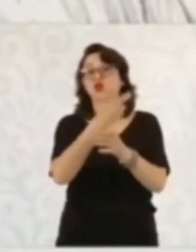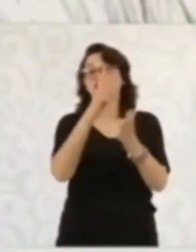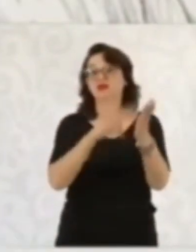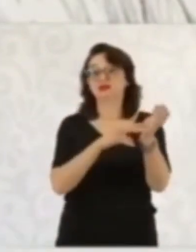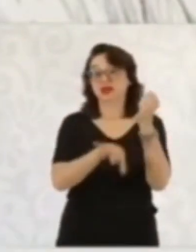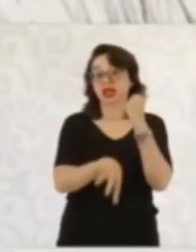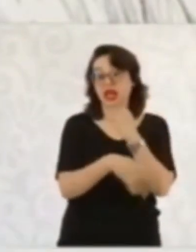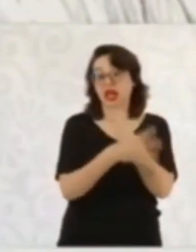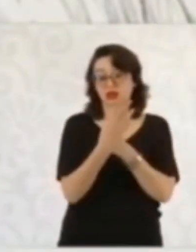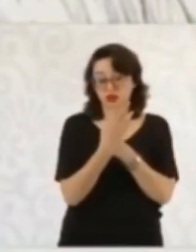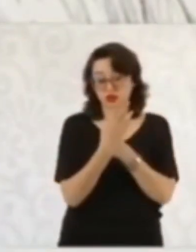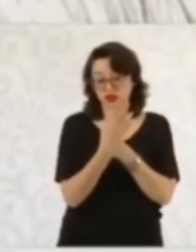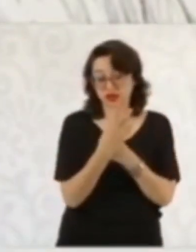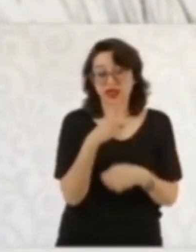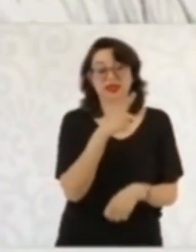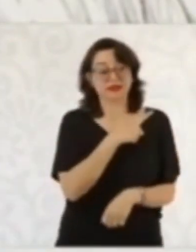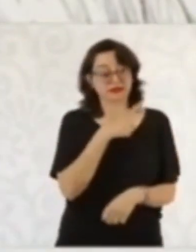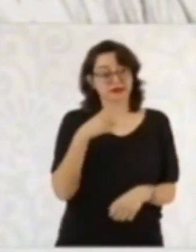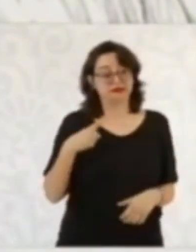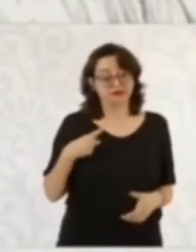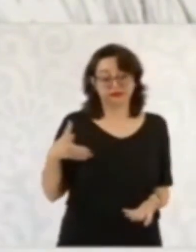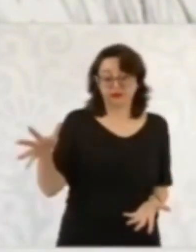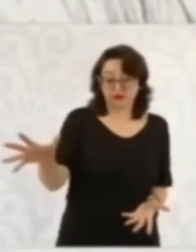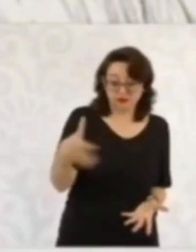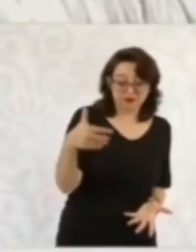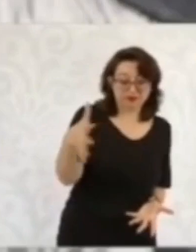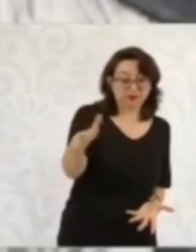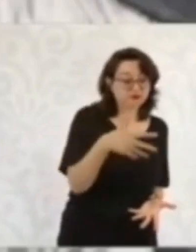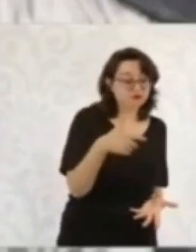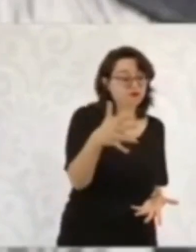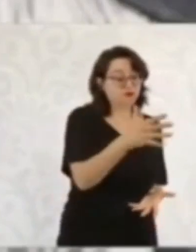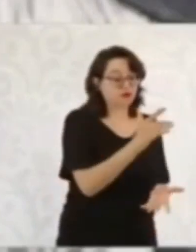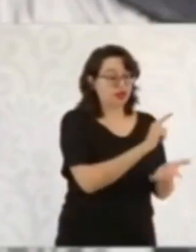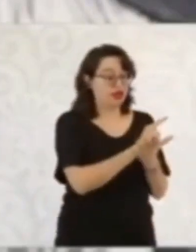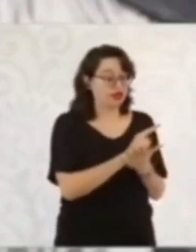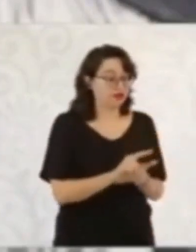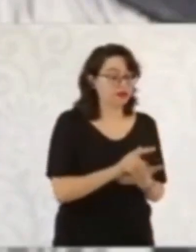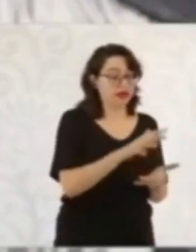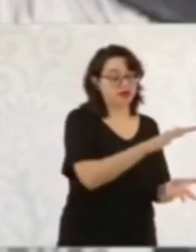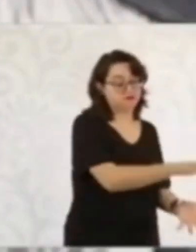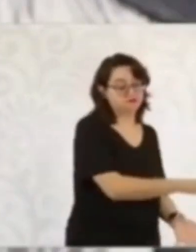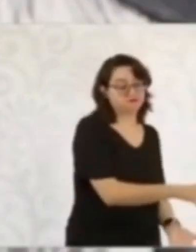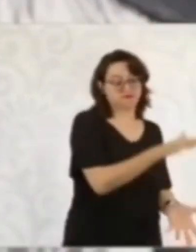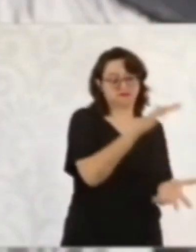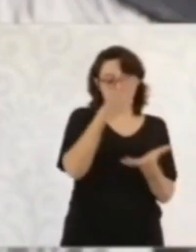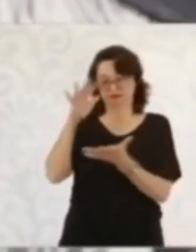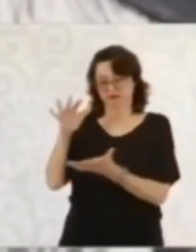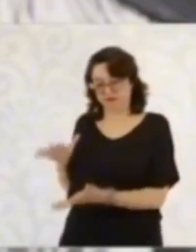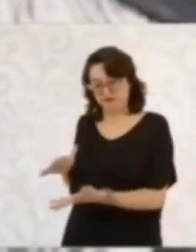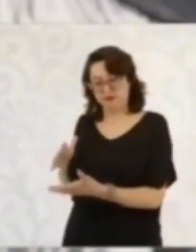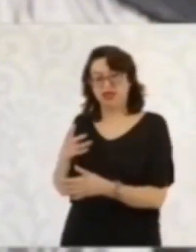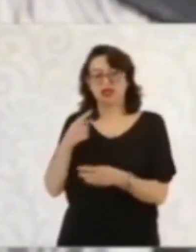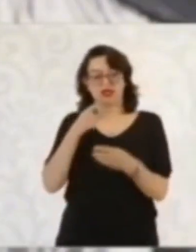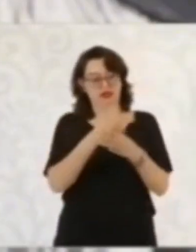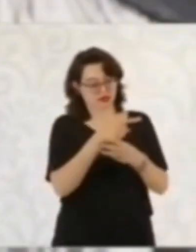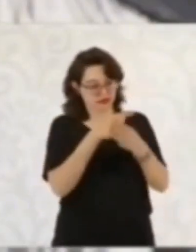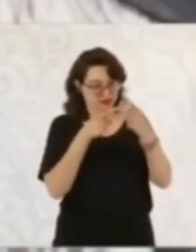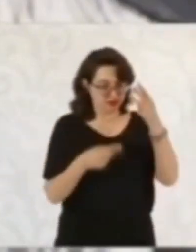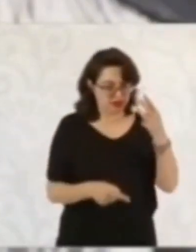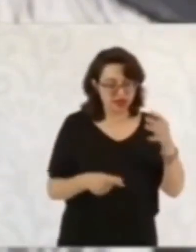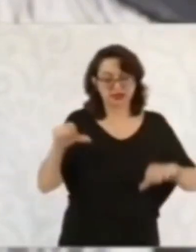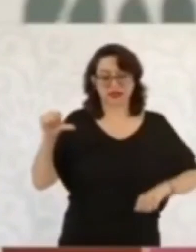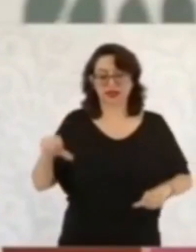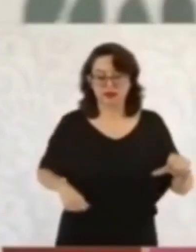depositar en sitios realmente que tengan las capacidades para estar totalmente aislados. 3 acciones,